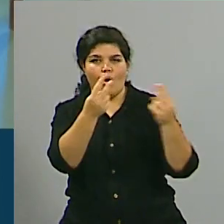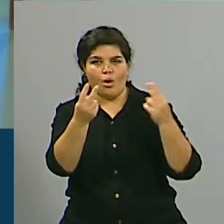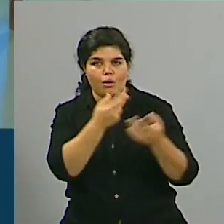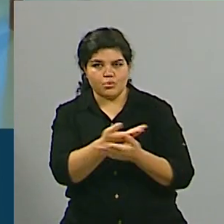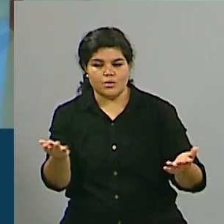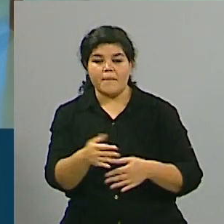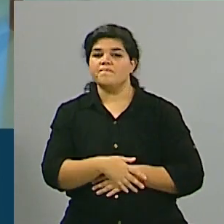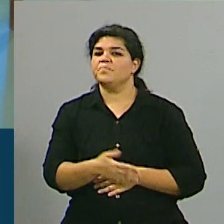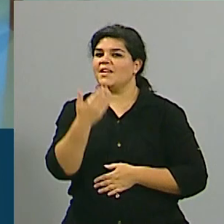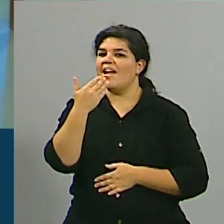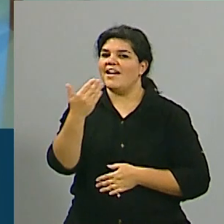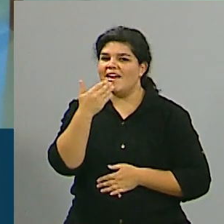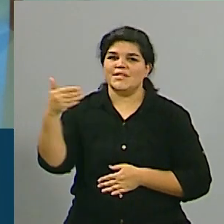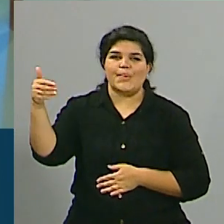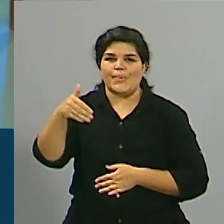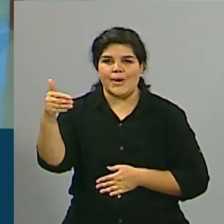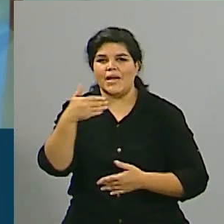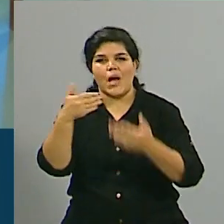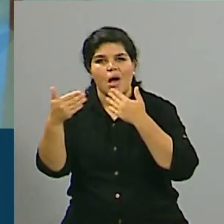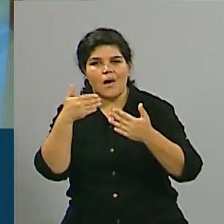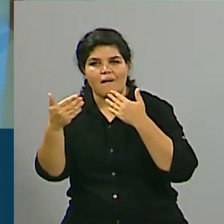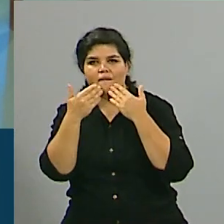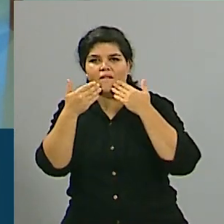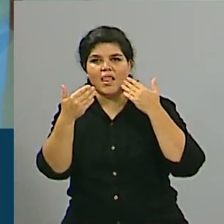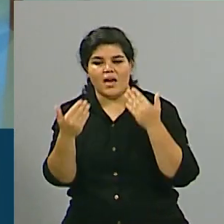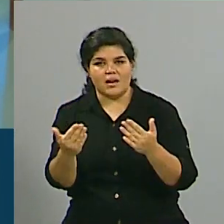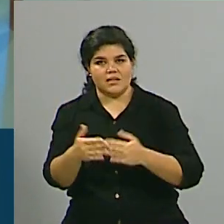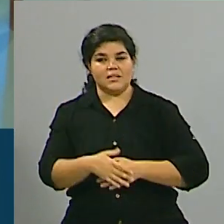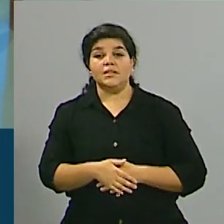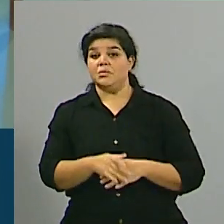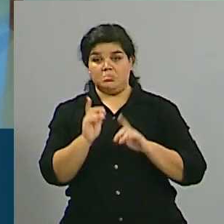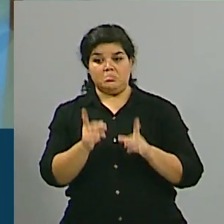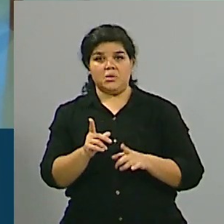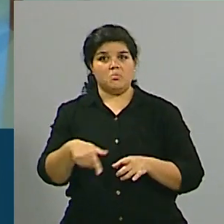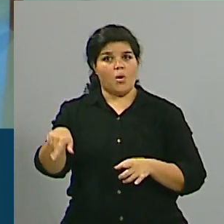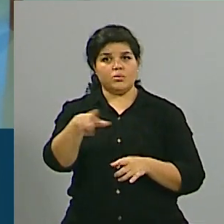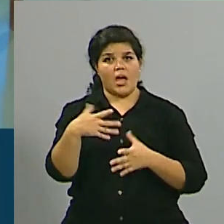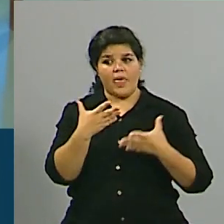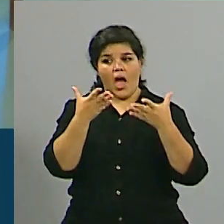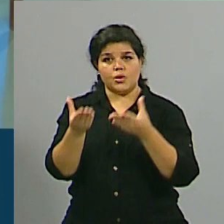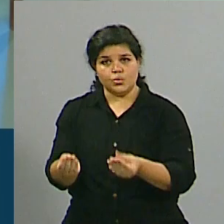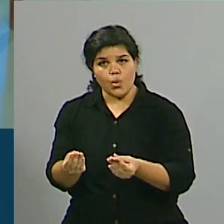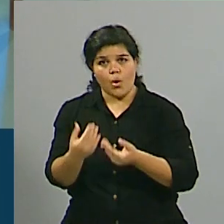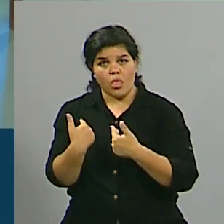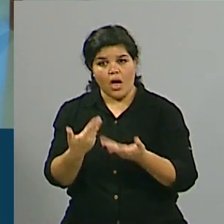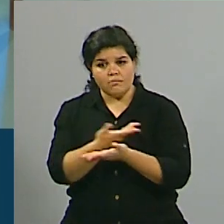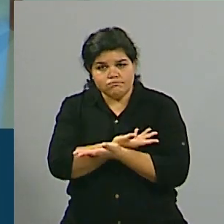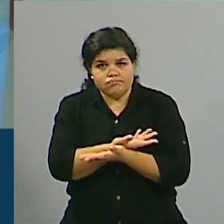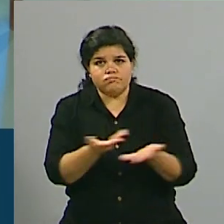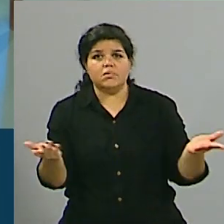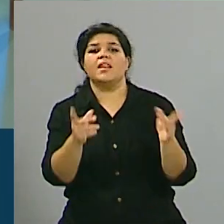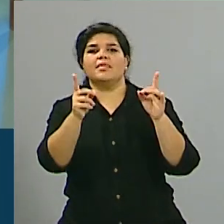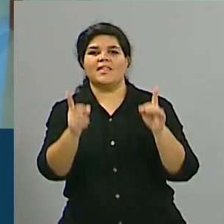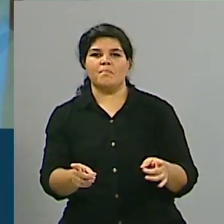darte ese tiempito de venir y charlar con nosotros, que además también debemos decir, les sirve mucho a ustedes, pero digo, el estar en contacto